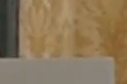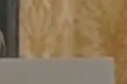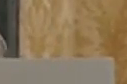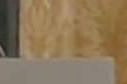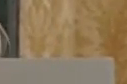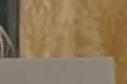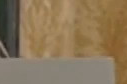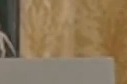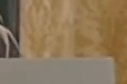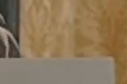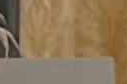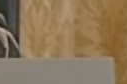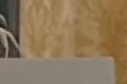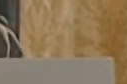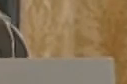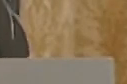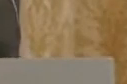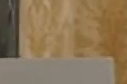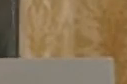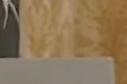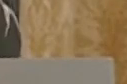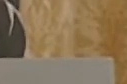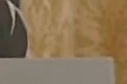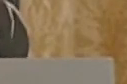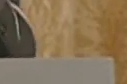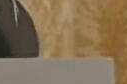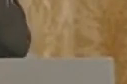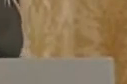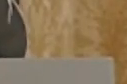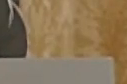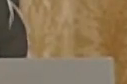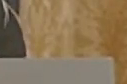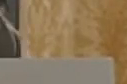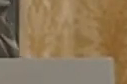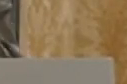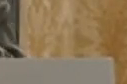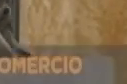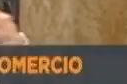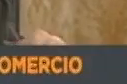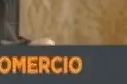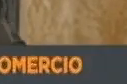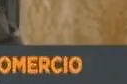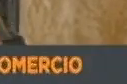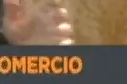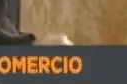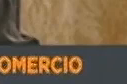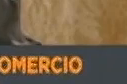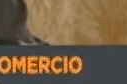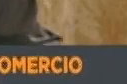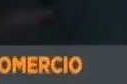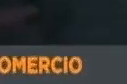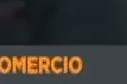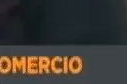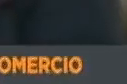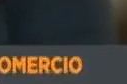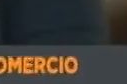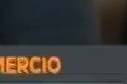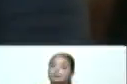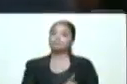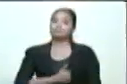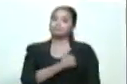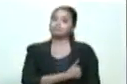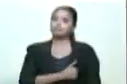los proyectos que hagamos entre nosotros, que eso se vea reflejado en la diplomacia política. Uno lamenta a veces que algunos